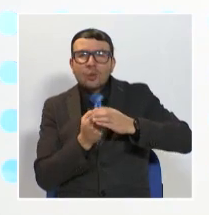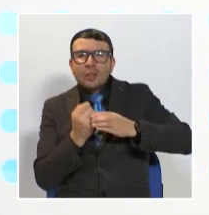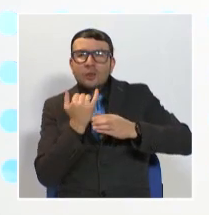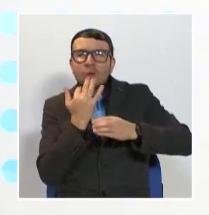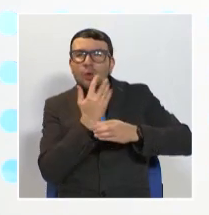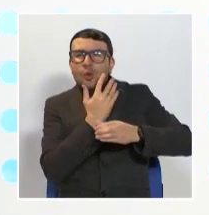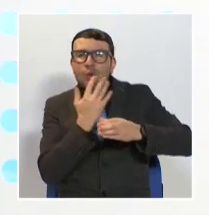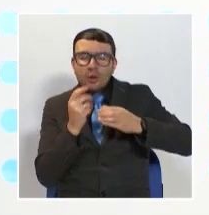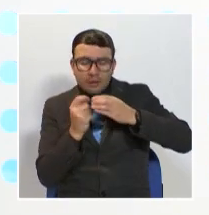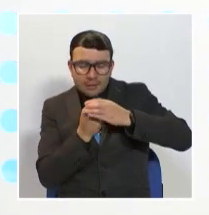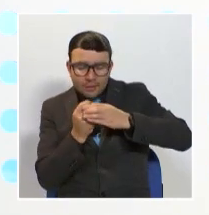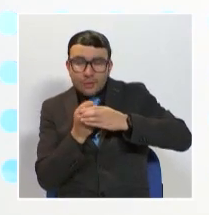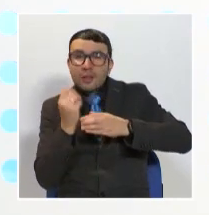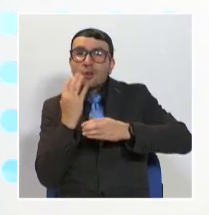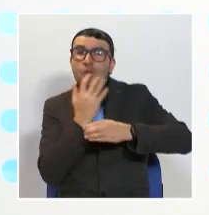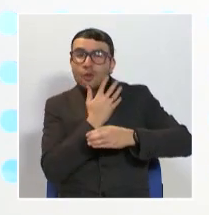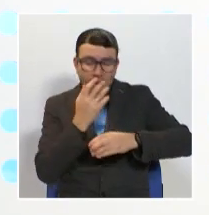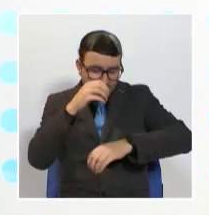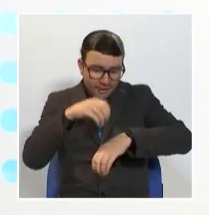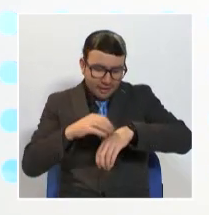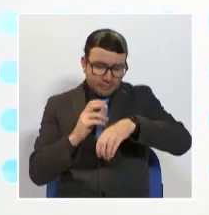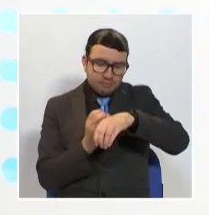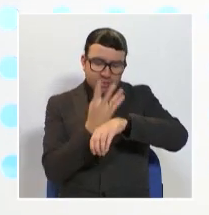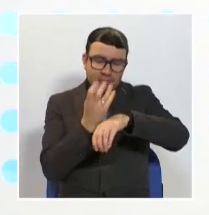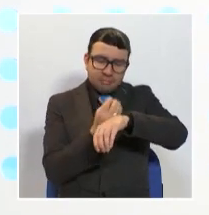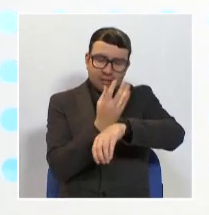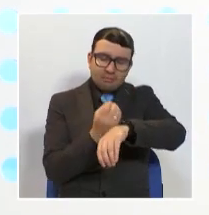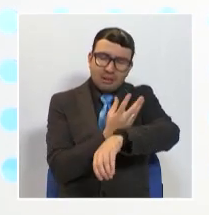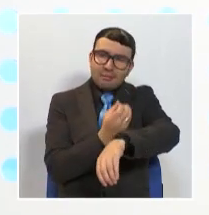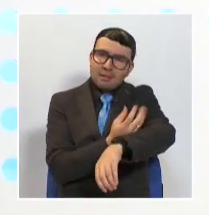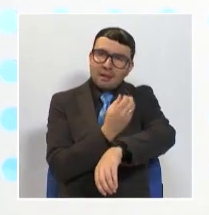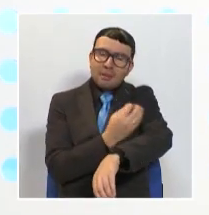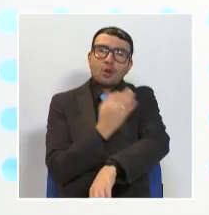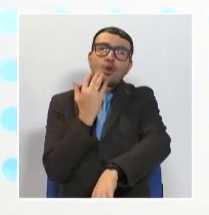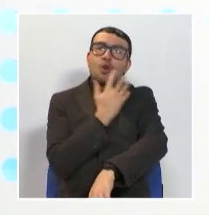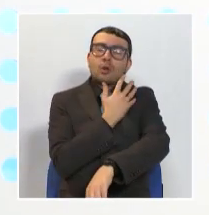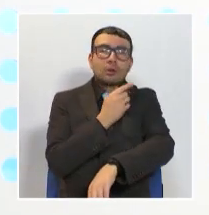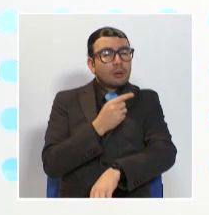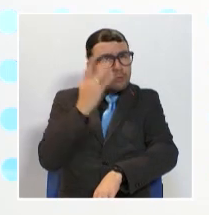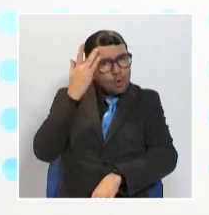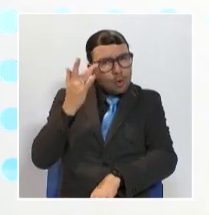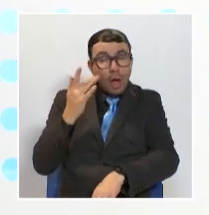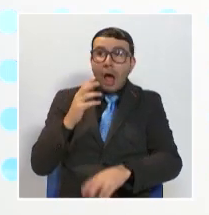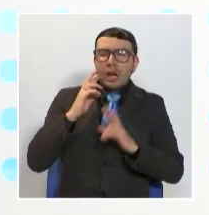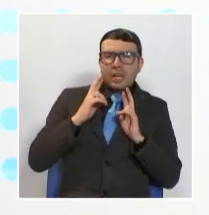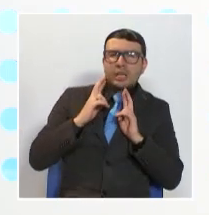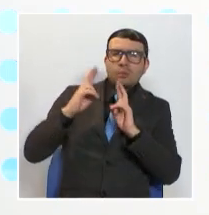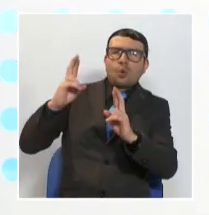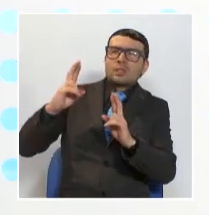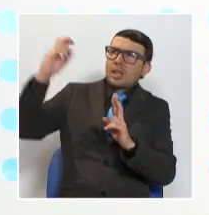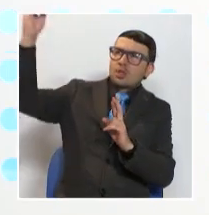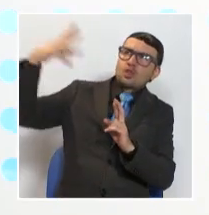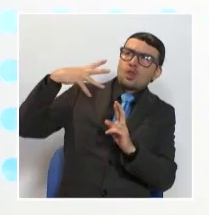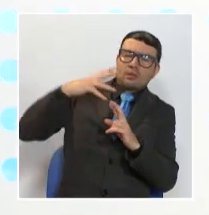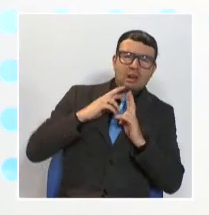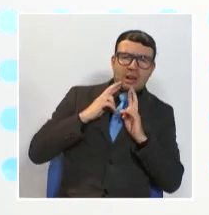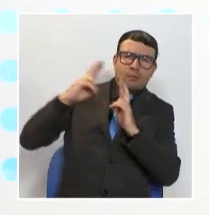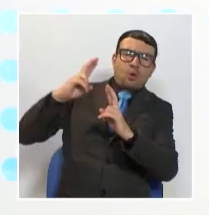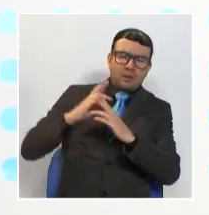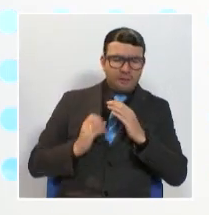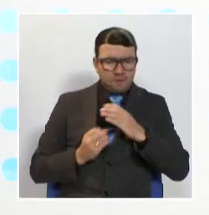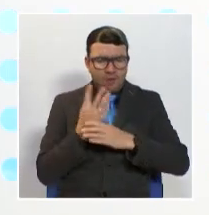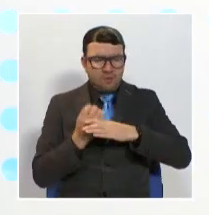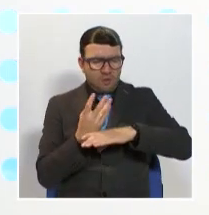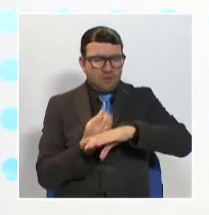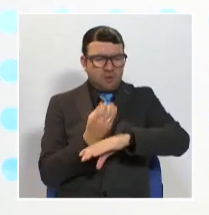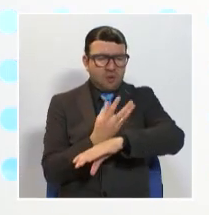de pigmento. ¿Por qué se produce ese bronceado? Como una respuesta ante la exposición solar. Entonces realmente esos melanocitos se